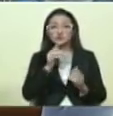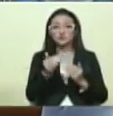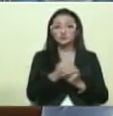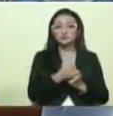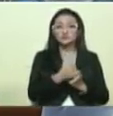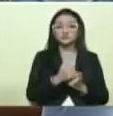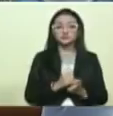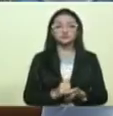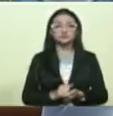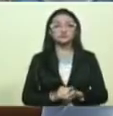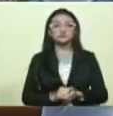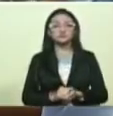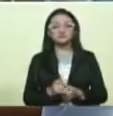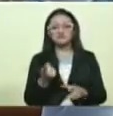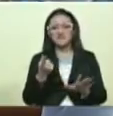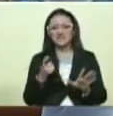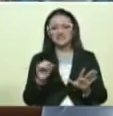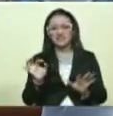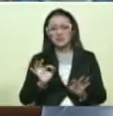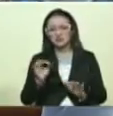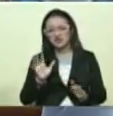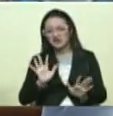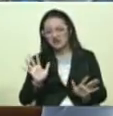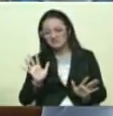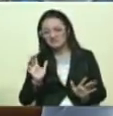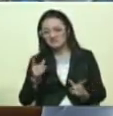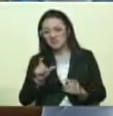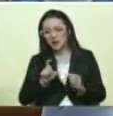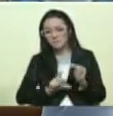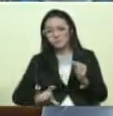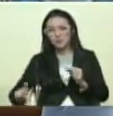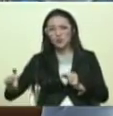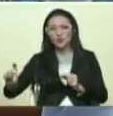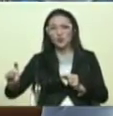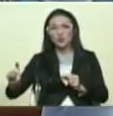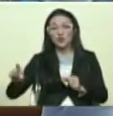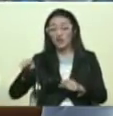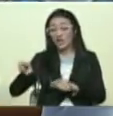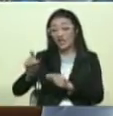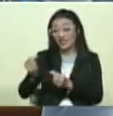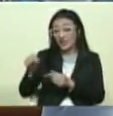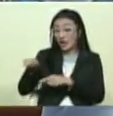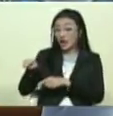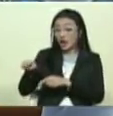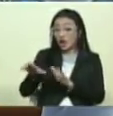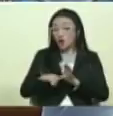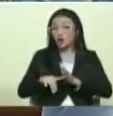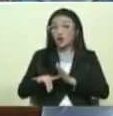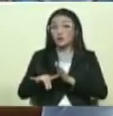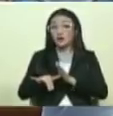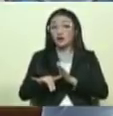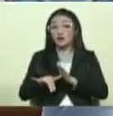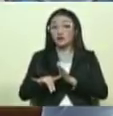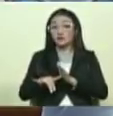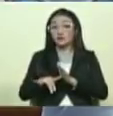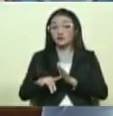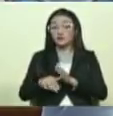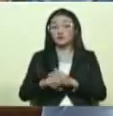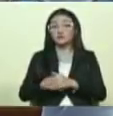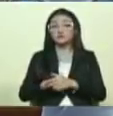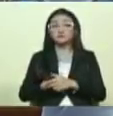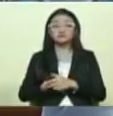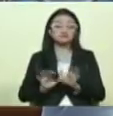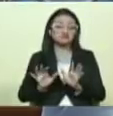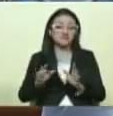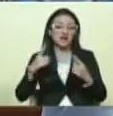prácticamente el 60%, según lo pactado, del dinero mal habido, por ciento del dinero, y lo dejan